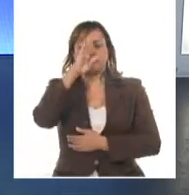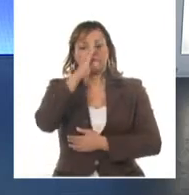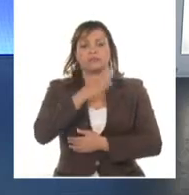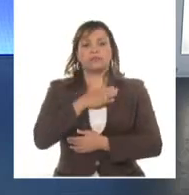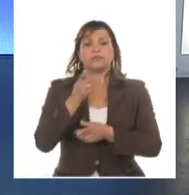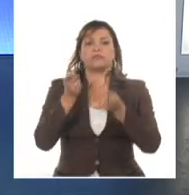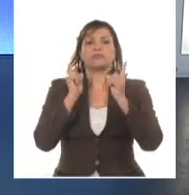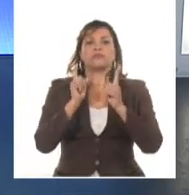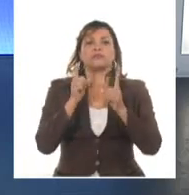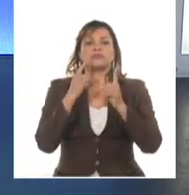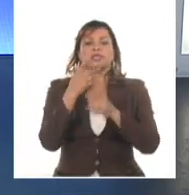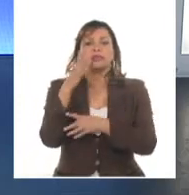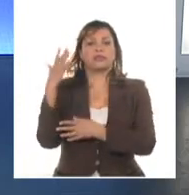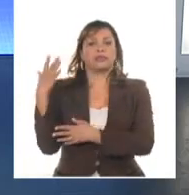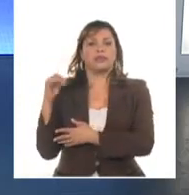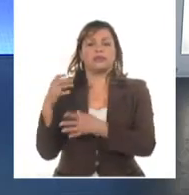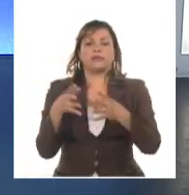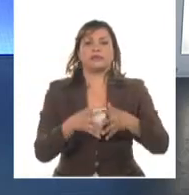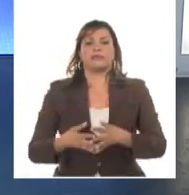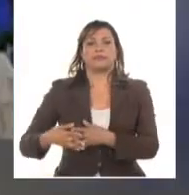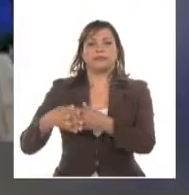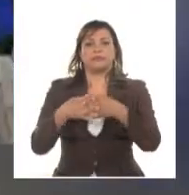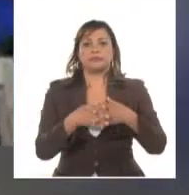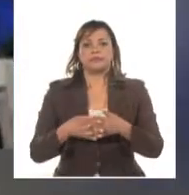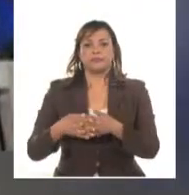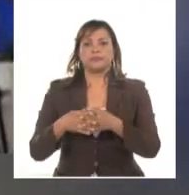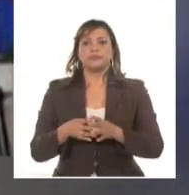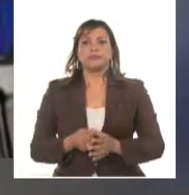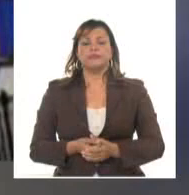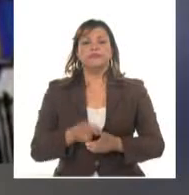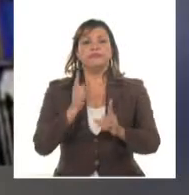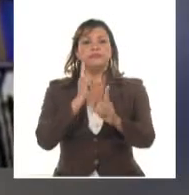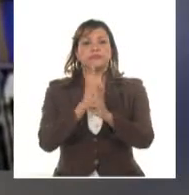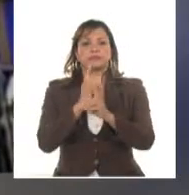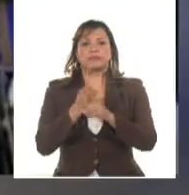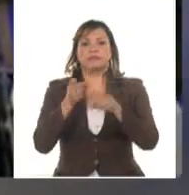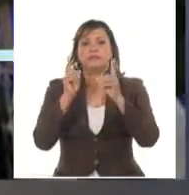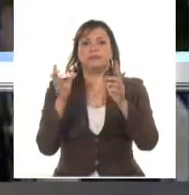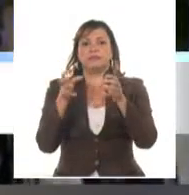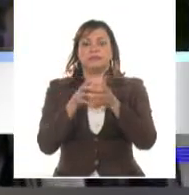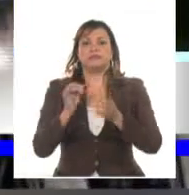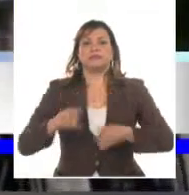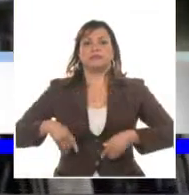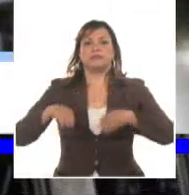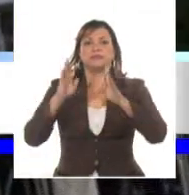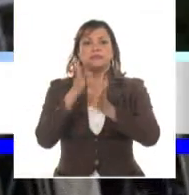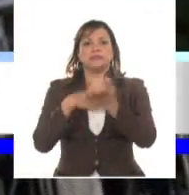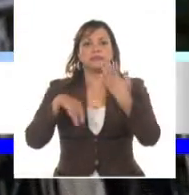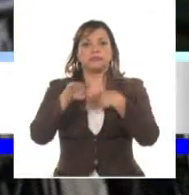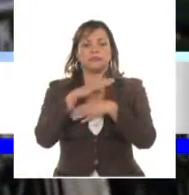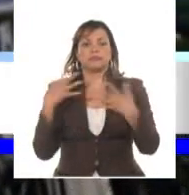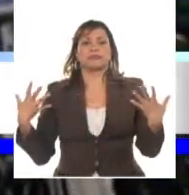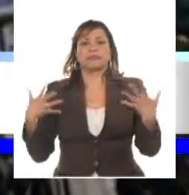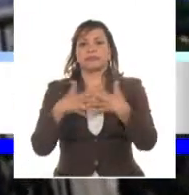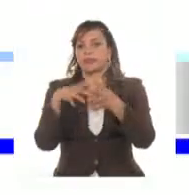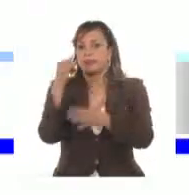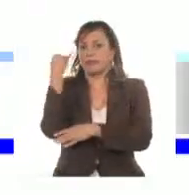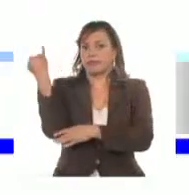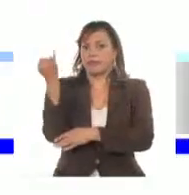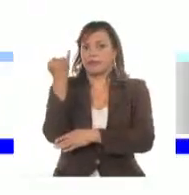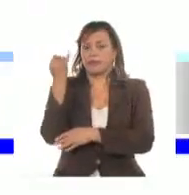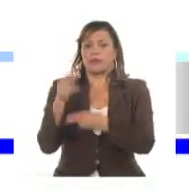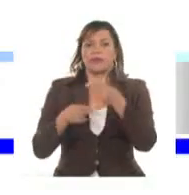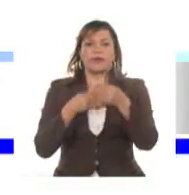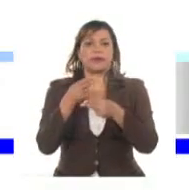de Estados Unidos de América. El encuentro, coauspiciado por el Instituto Superior de Relaciones Internacionales, se realizará de